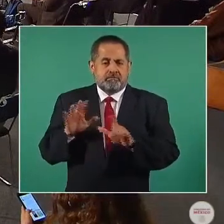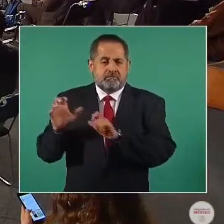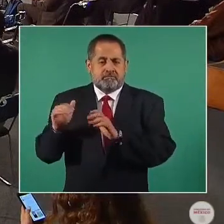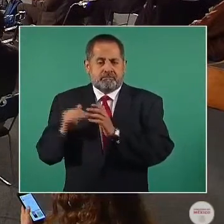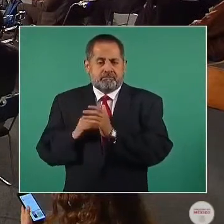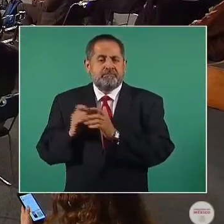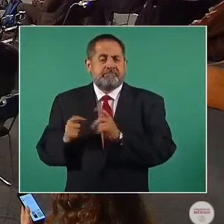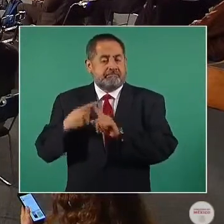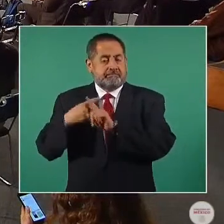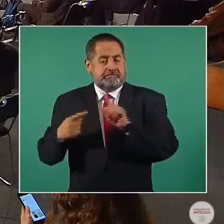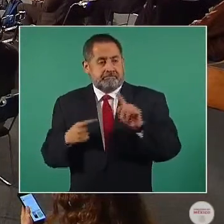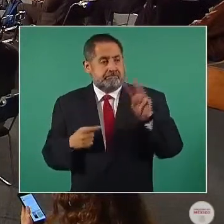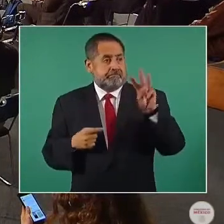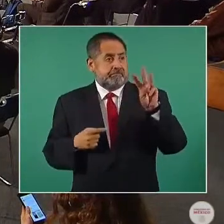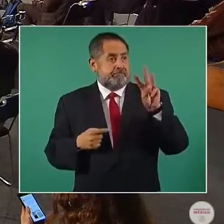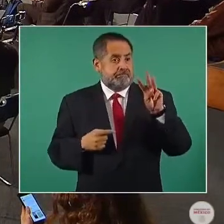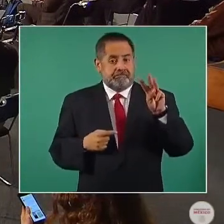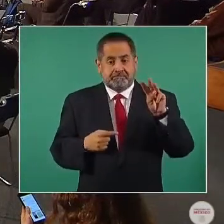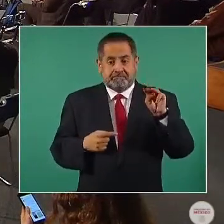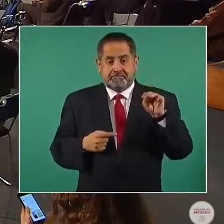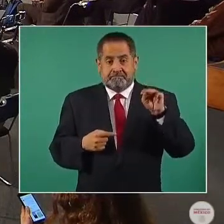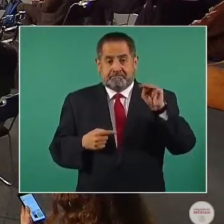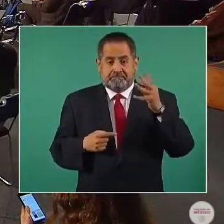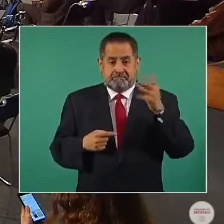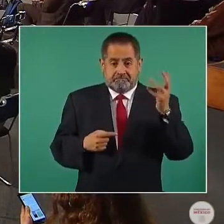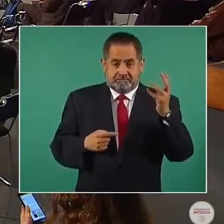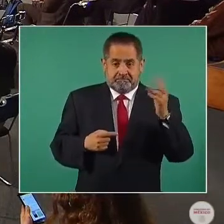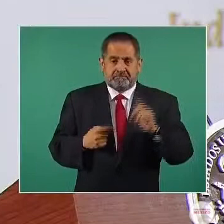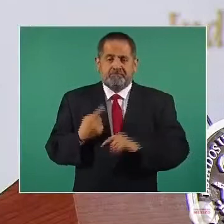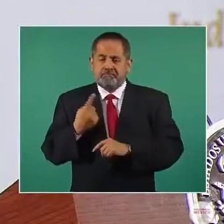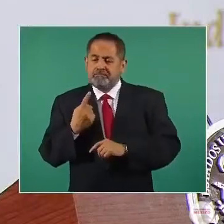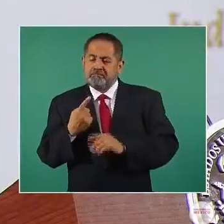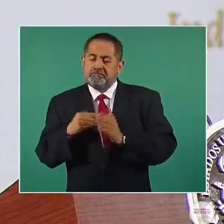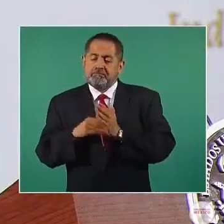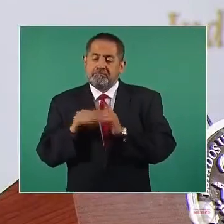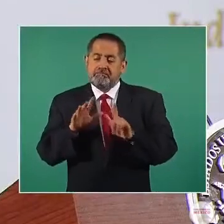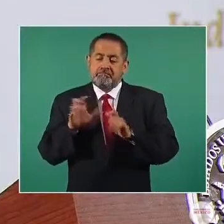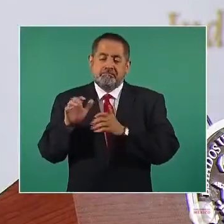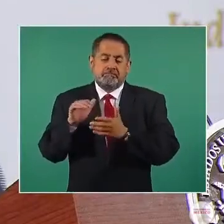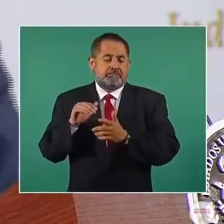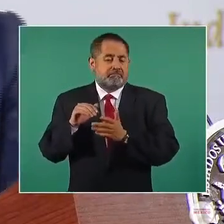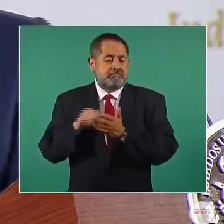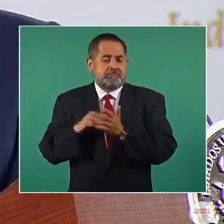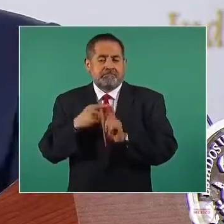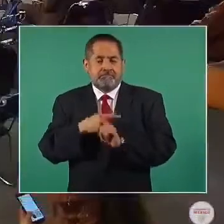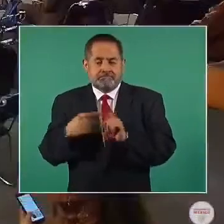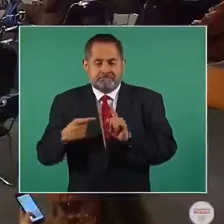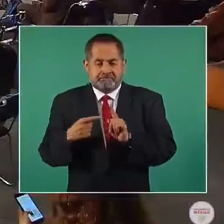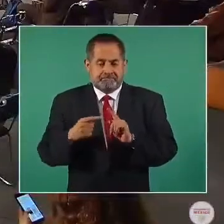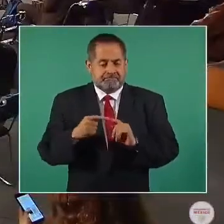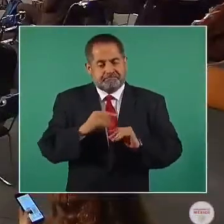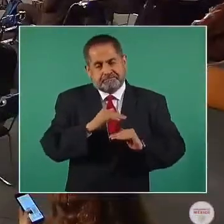mitad de la producción máxima. Y ahora